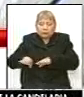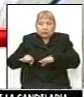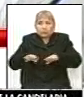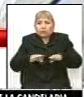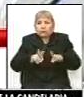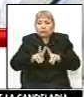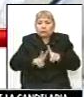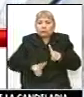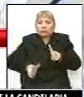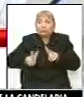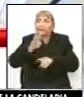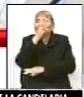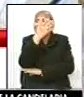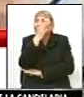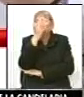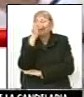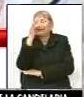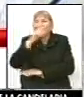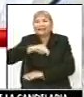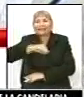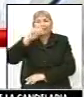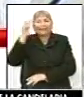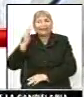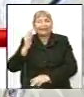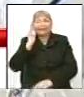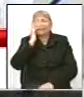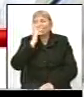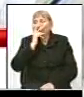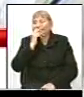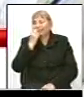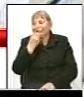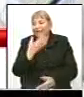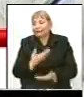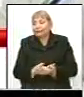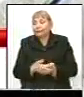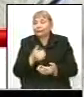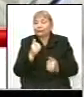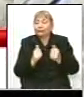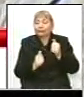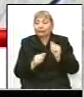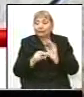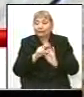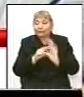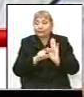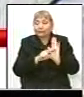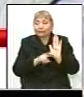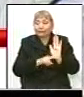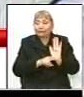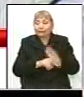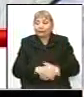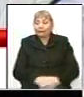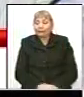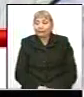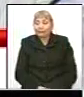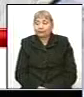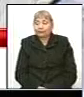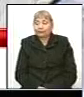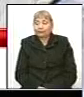valor paisajístico y turístico, entre otros. Pero ¿cuáles son los fundamentos normativos, colegas? El